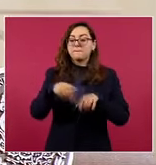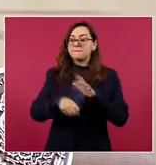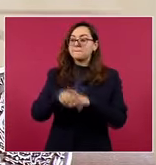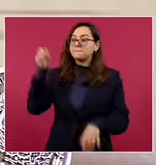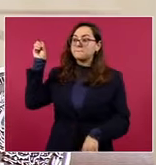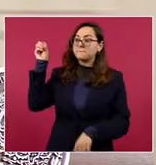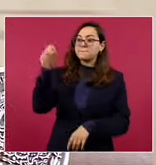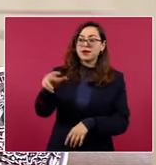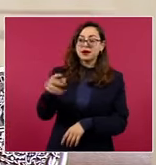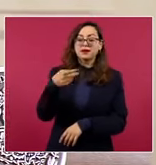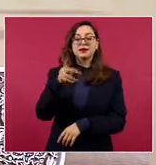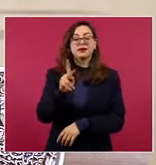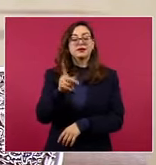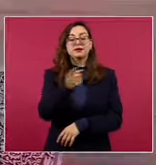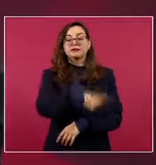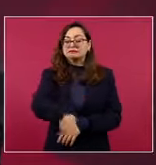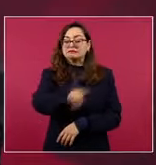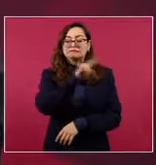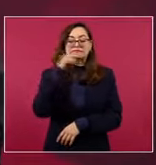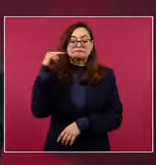son muy hipócritas,